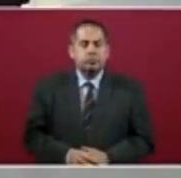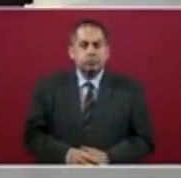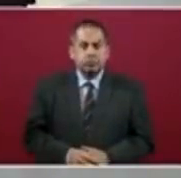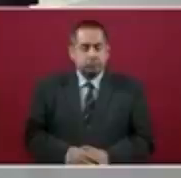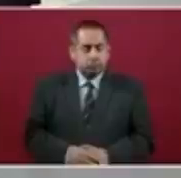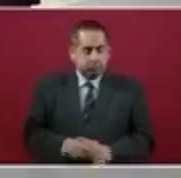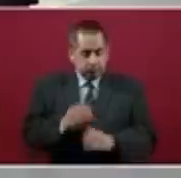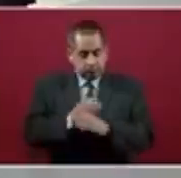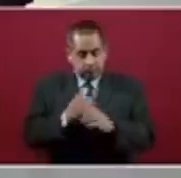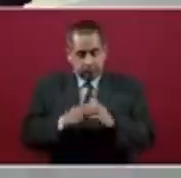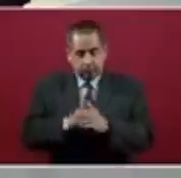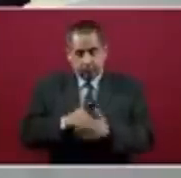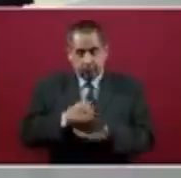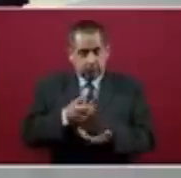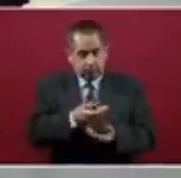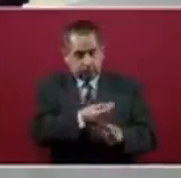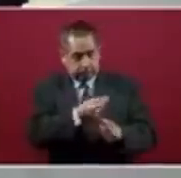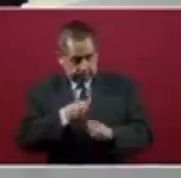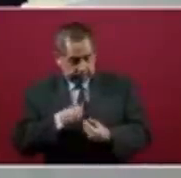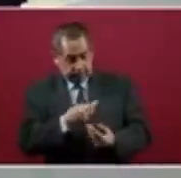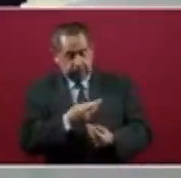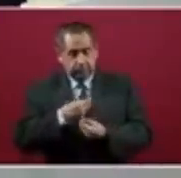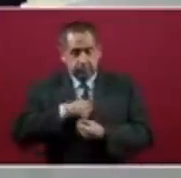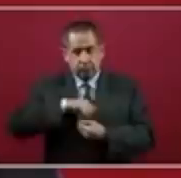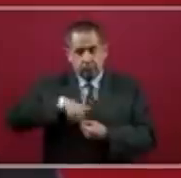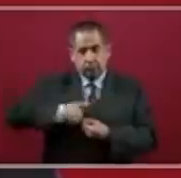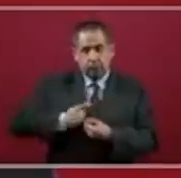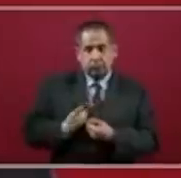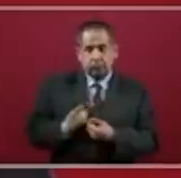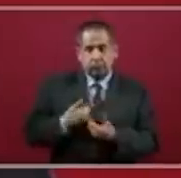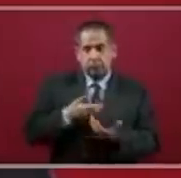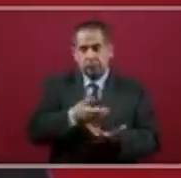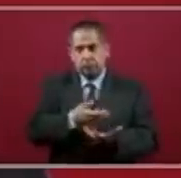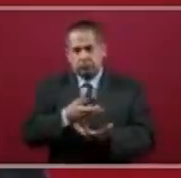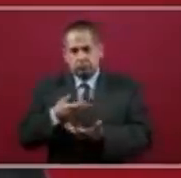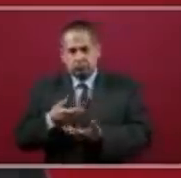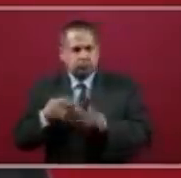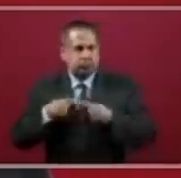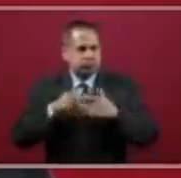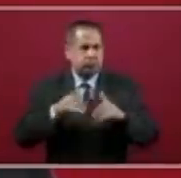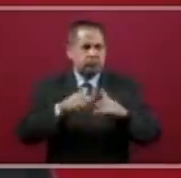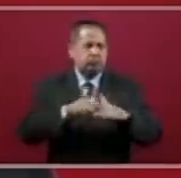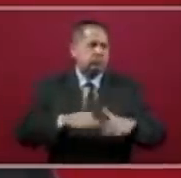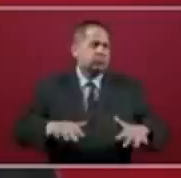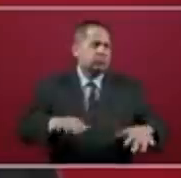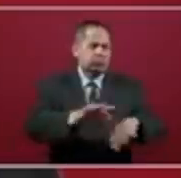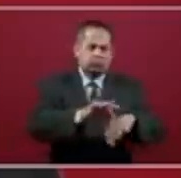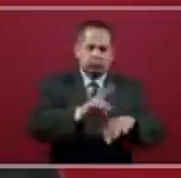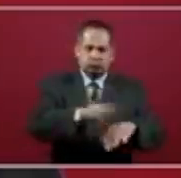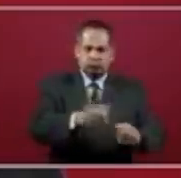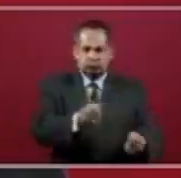guardando pues lo que me entregan. Por lo general es lo que me entrega el pueblo, la gente,